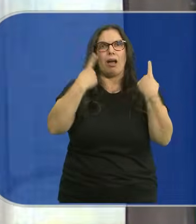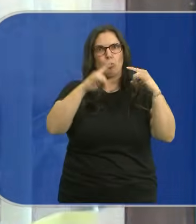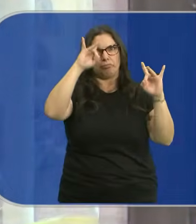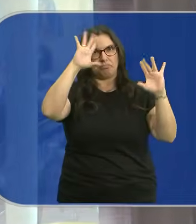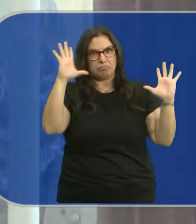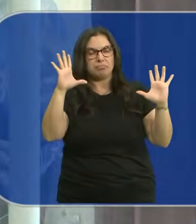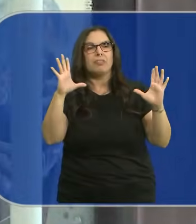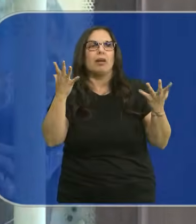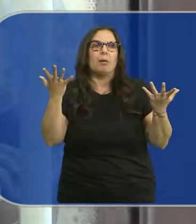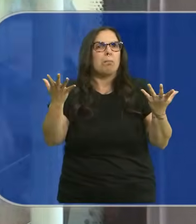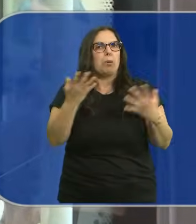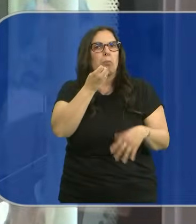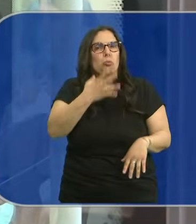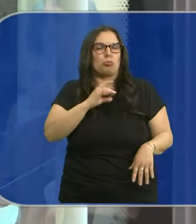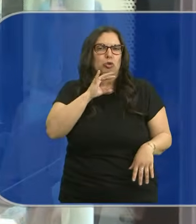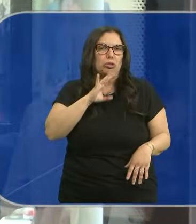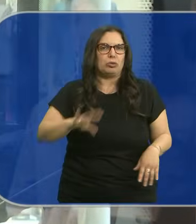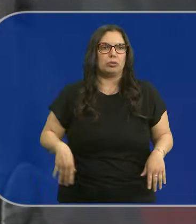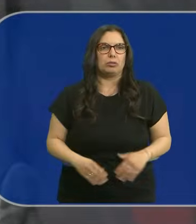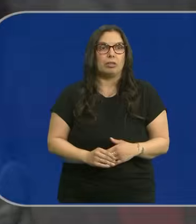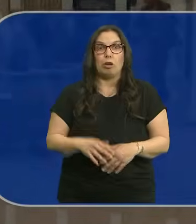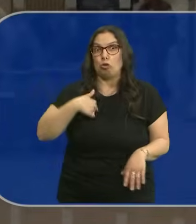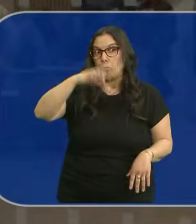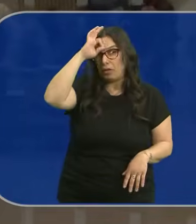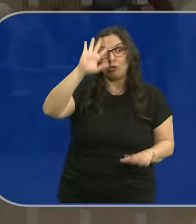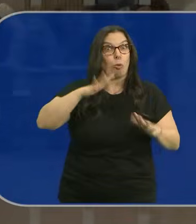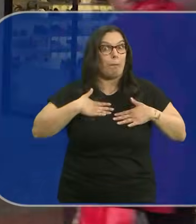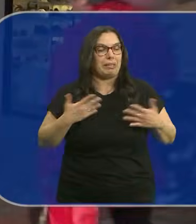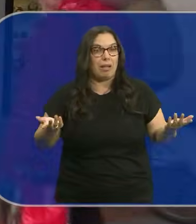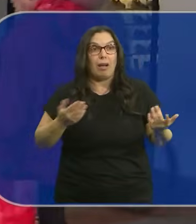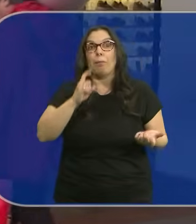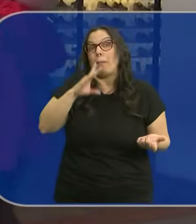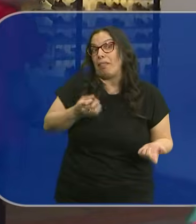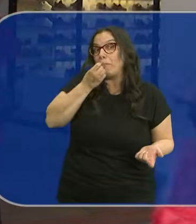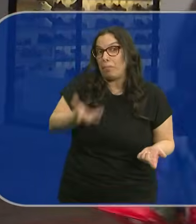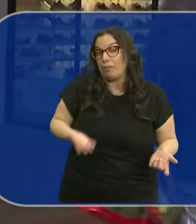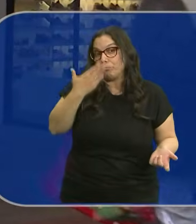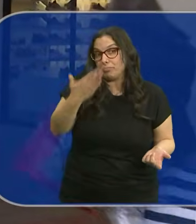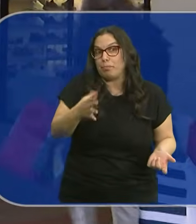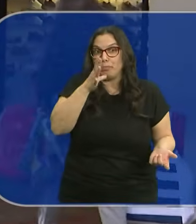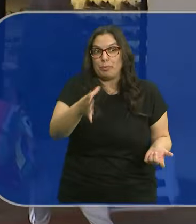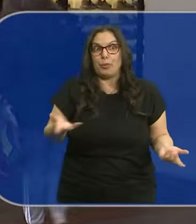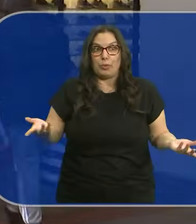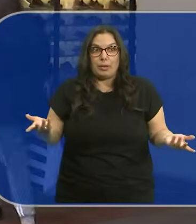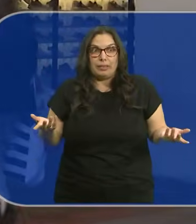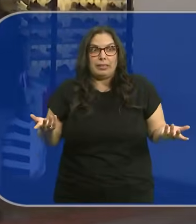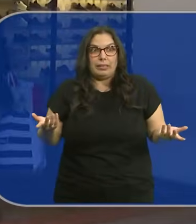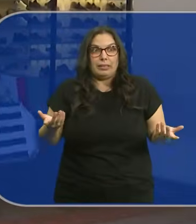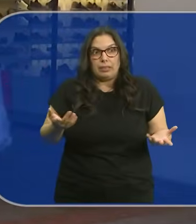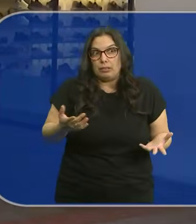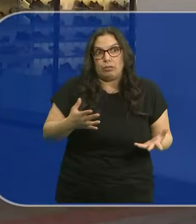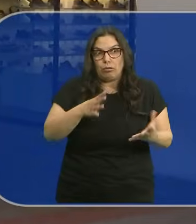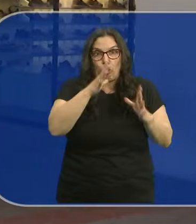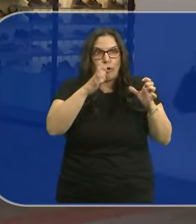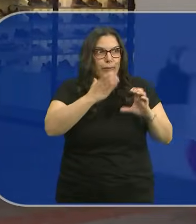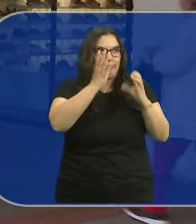algunos viajeros, pero que ha sido bien acogida. No tenía ni idea. Nos ha pillado de sorpresa. Pues me parece genial, la verdad, porque la catástrofe que